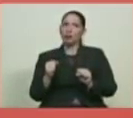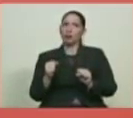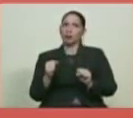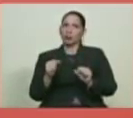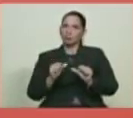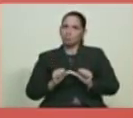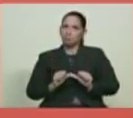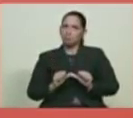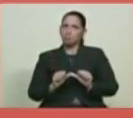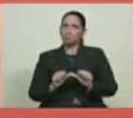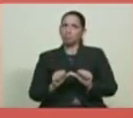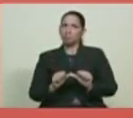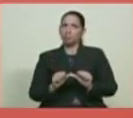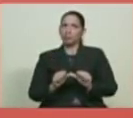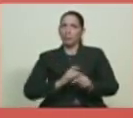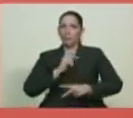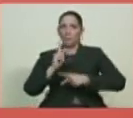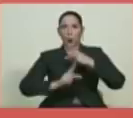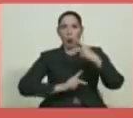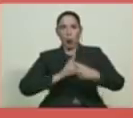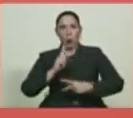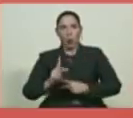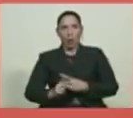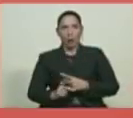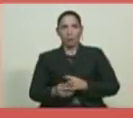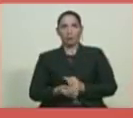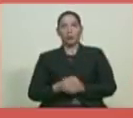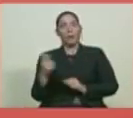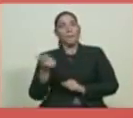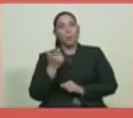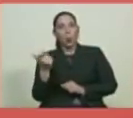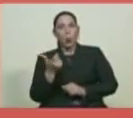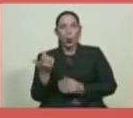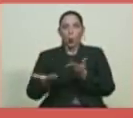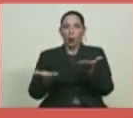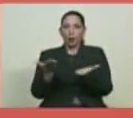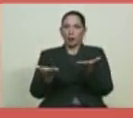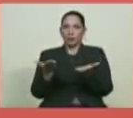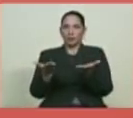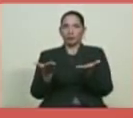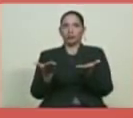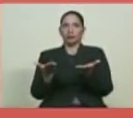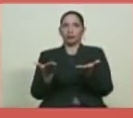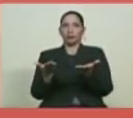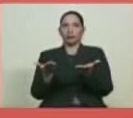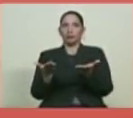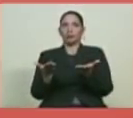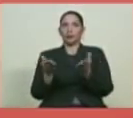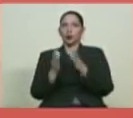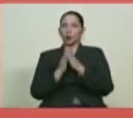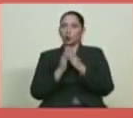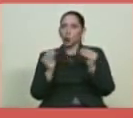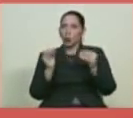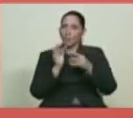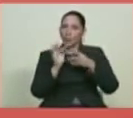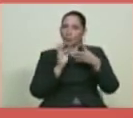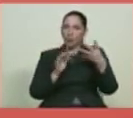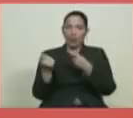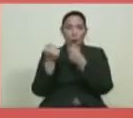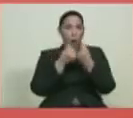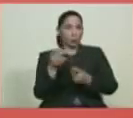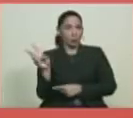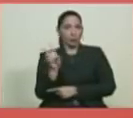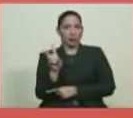hidalguía, este programa que no es otra cosa que la búsqueda del equilibrio en todos los factores de la economía